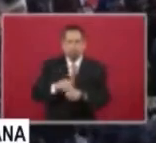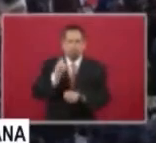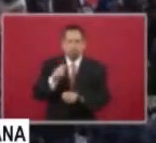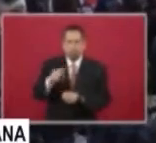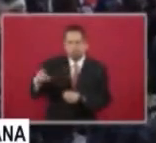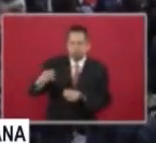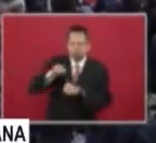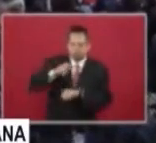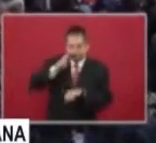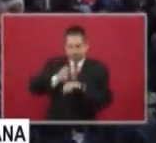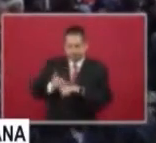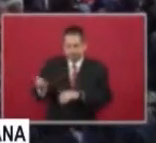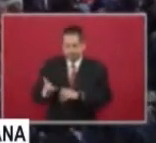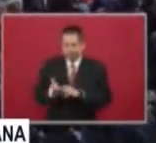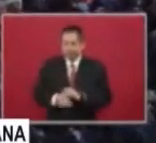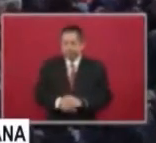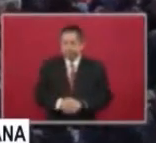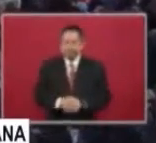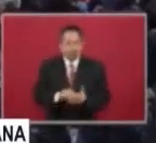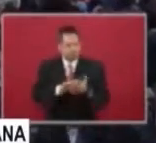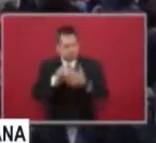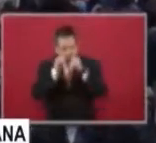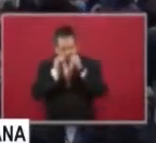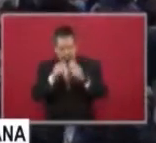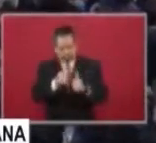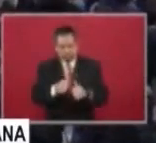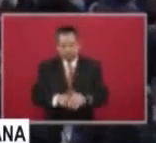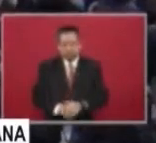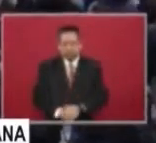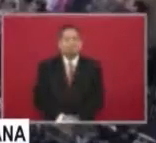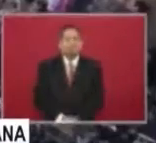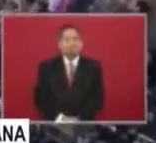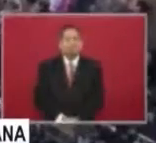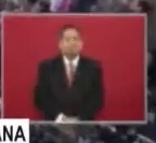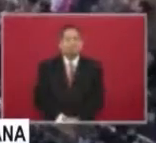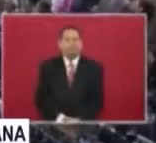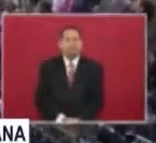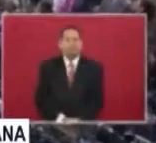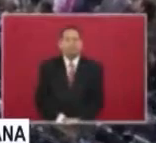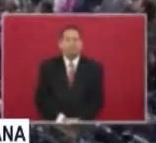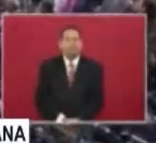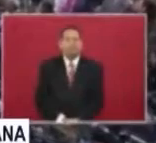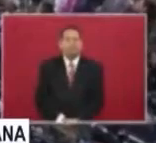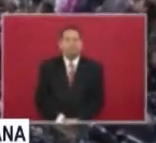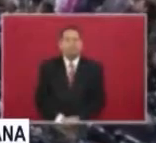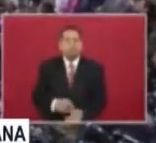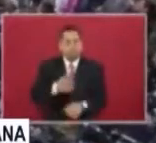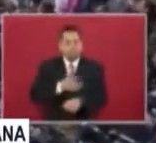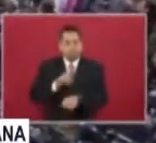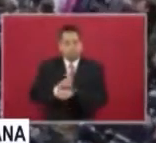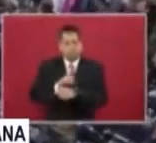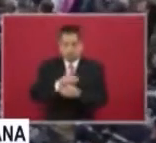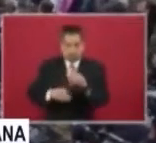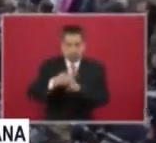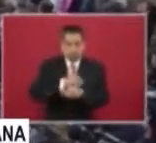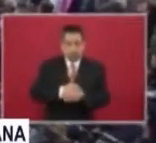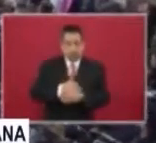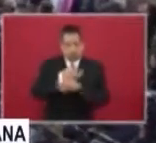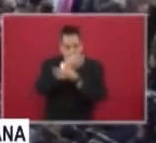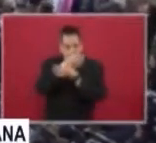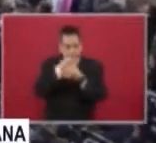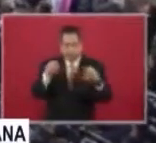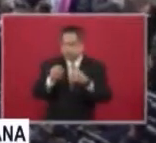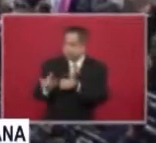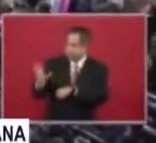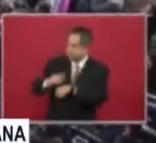virtud de dos elementos muy valiosos en primer lugar los términos bajo los cuales fue aprobada